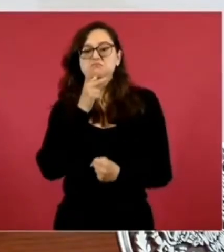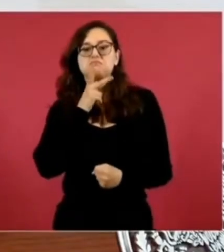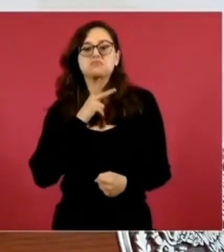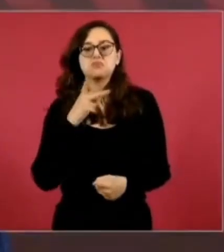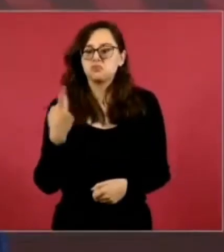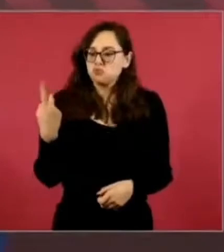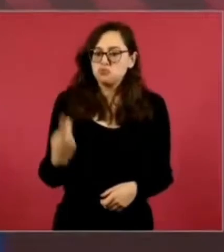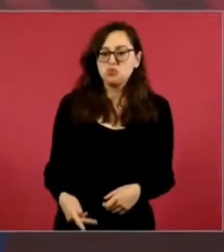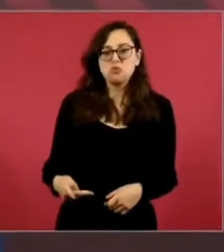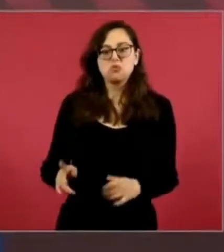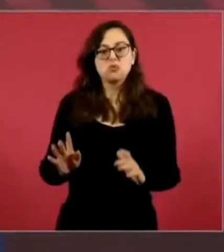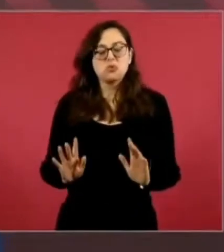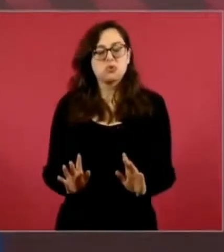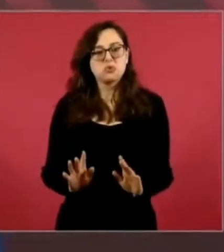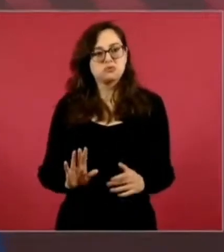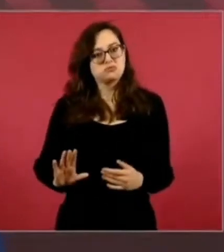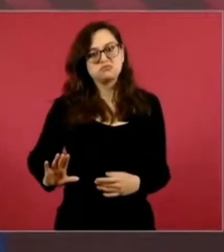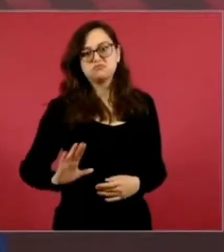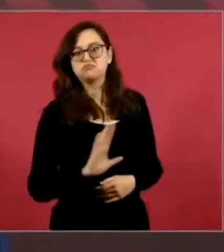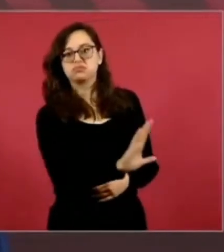petróleo.